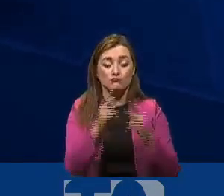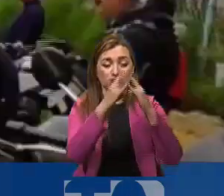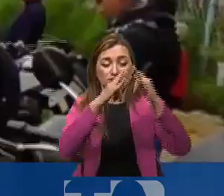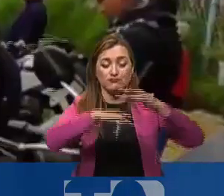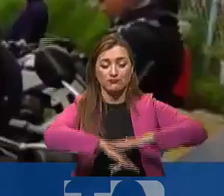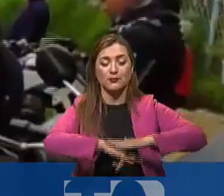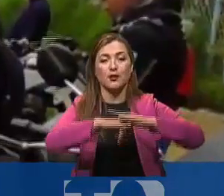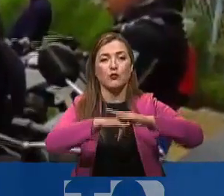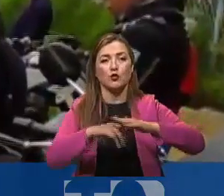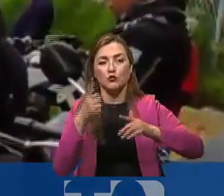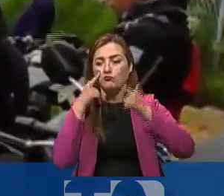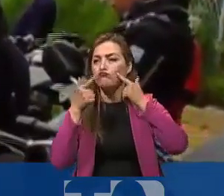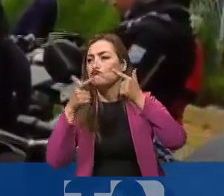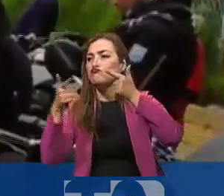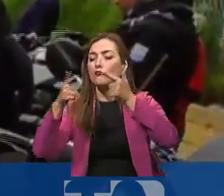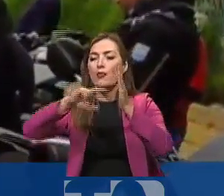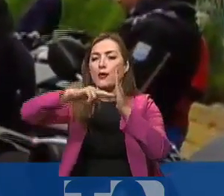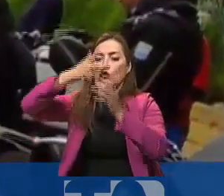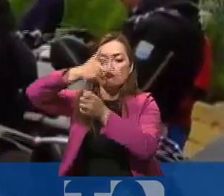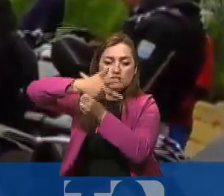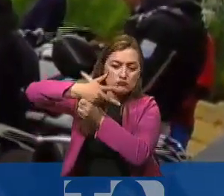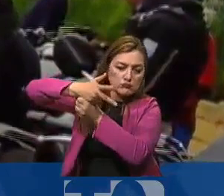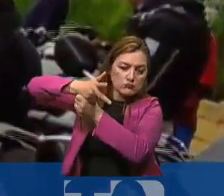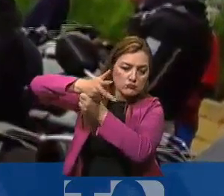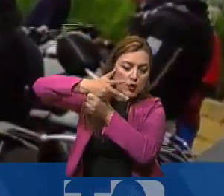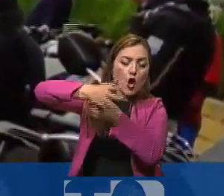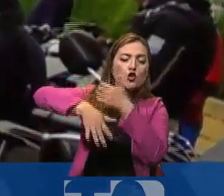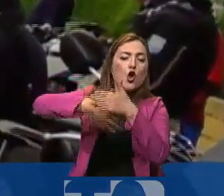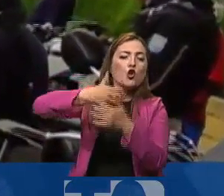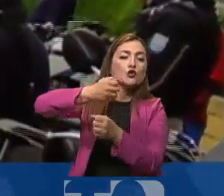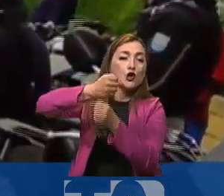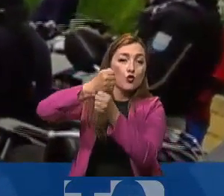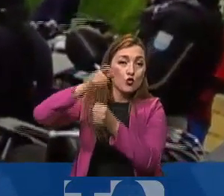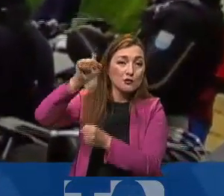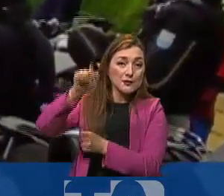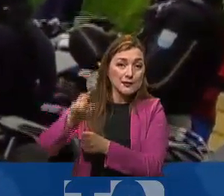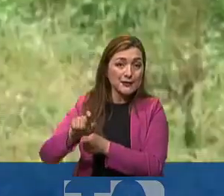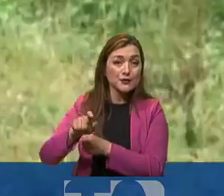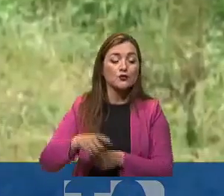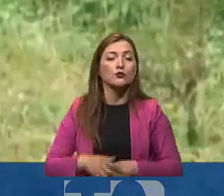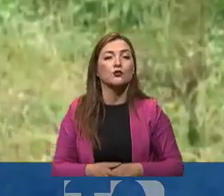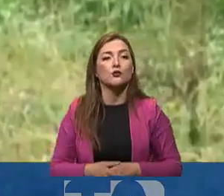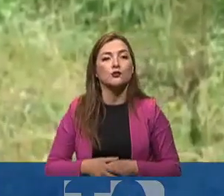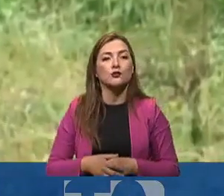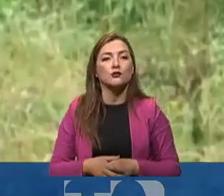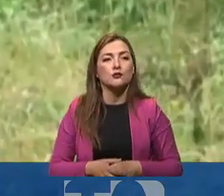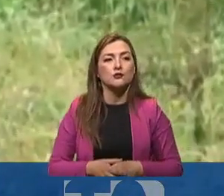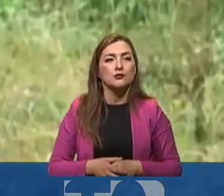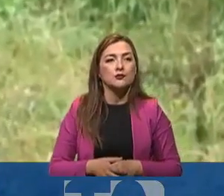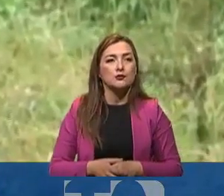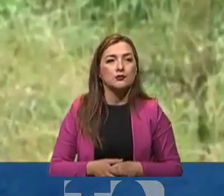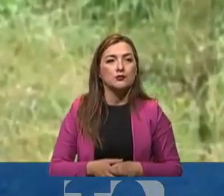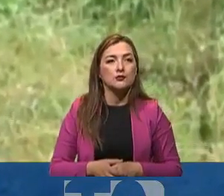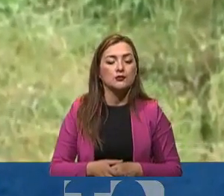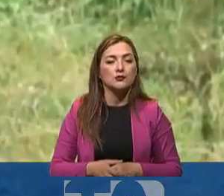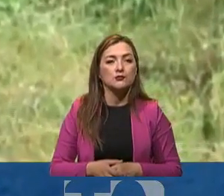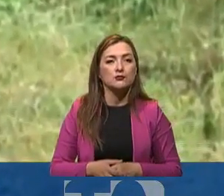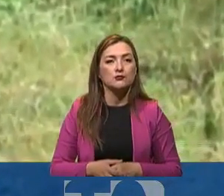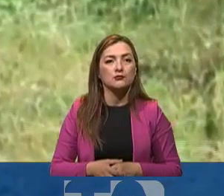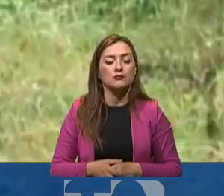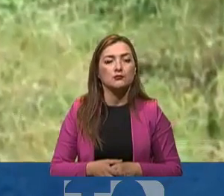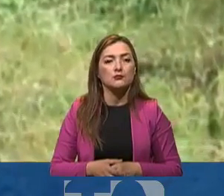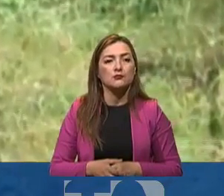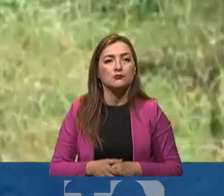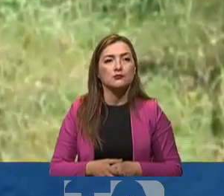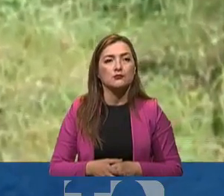sean lugares seguros, con medios tecnológicos, con cámaras de videovigilancia. Obviamente nosotros vamos a incrementar la